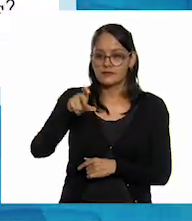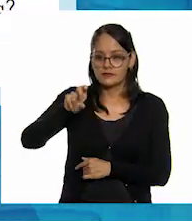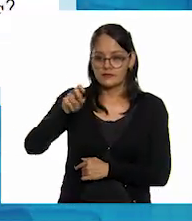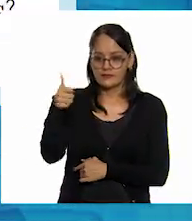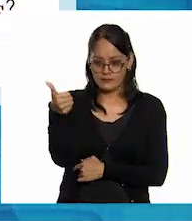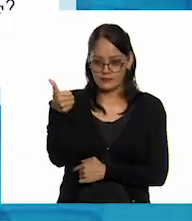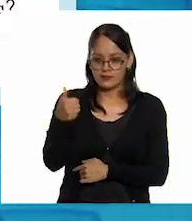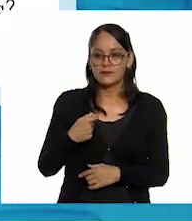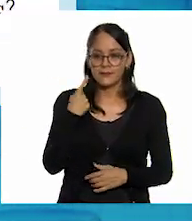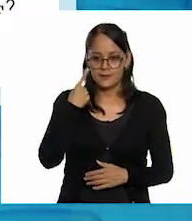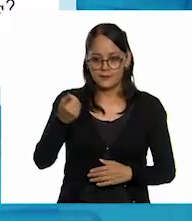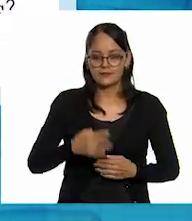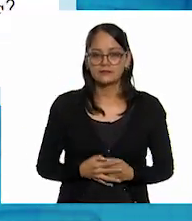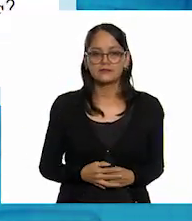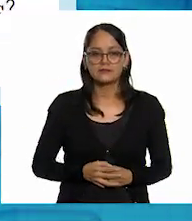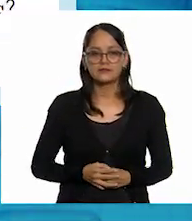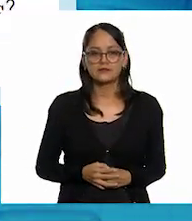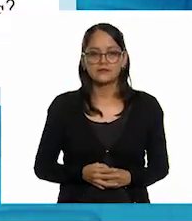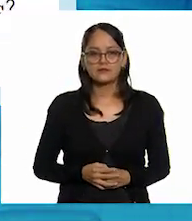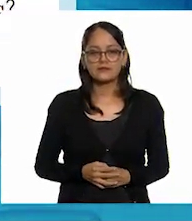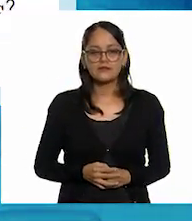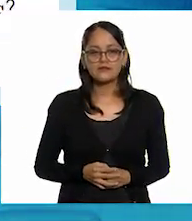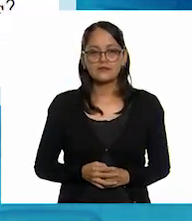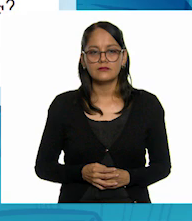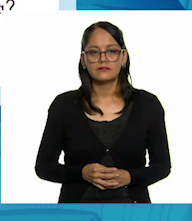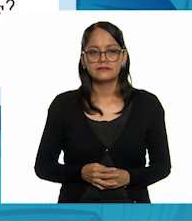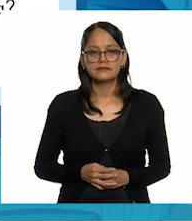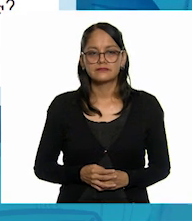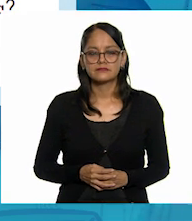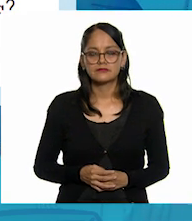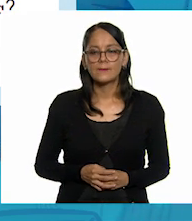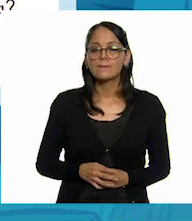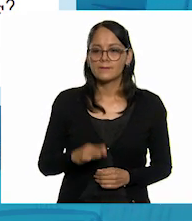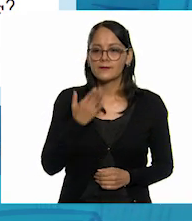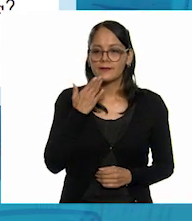texto. Muy bien.